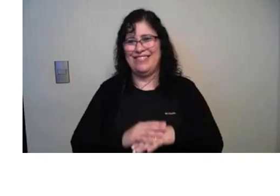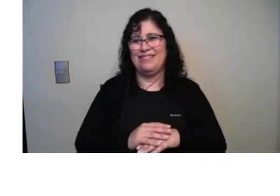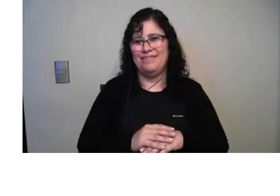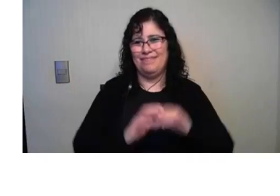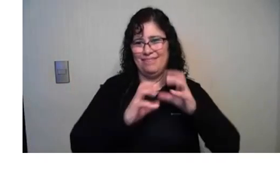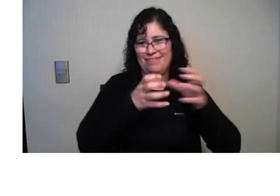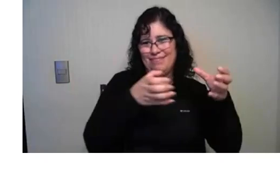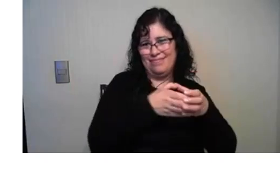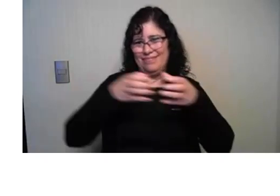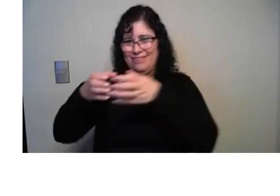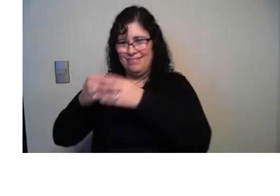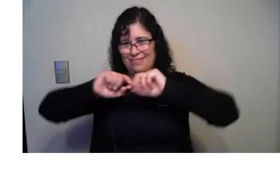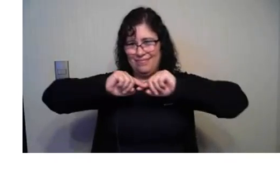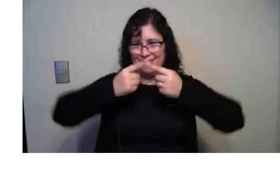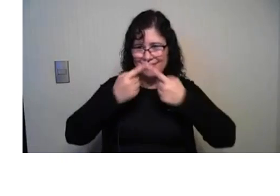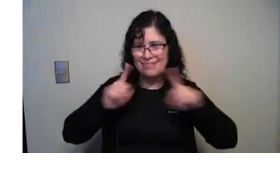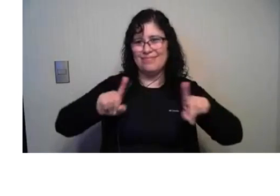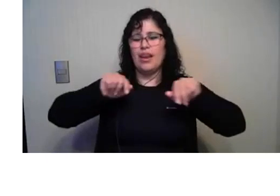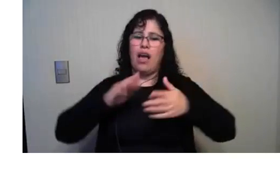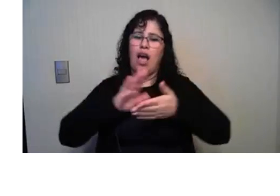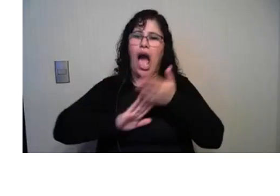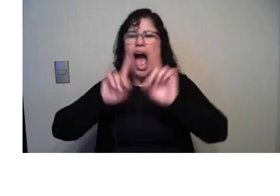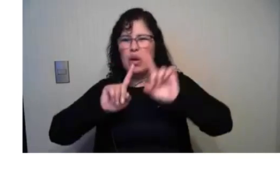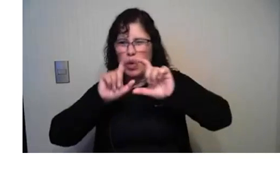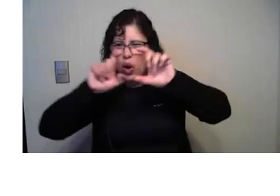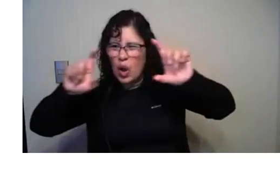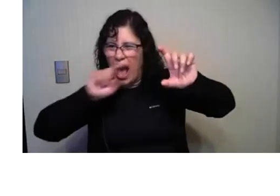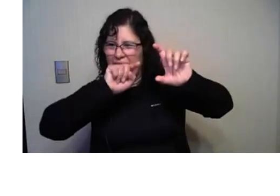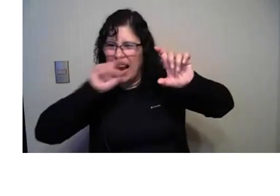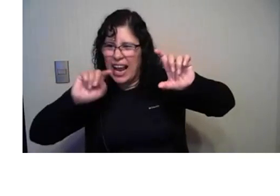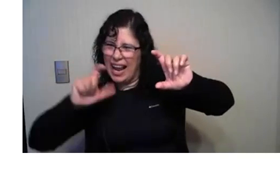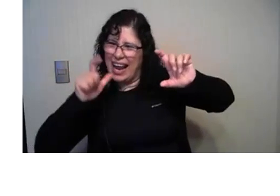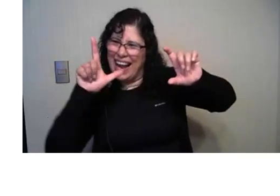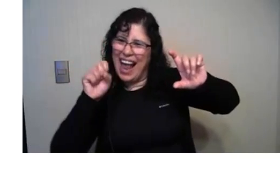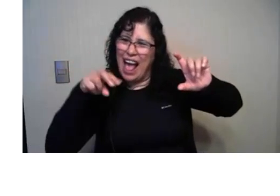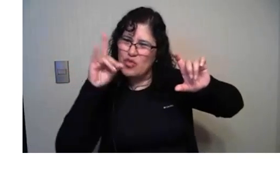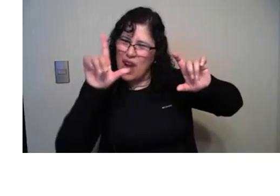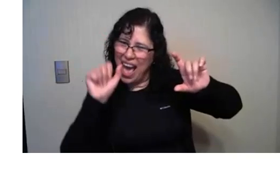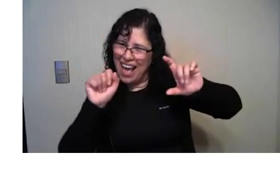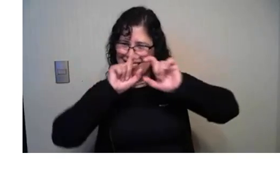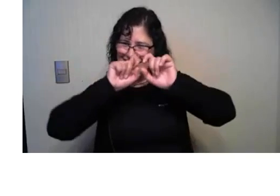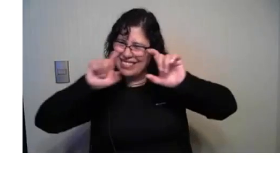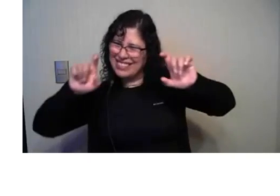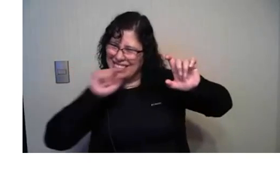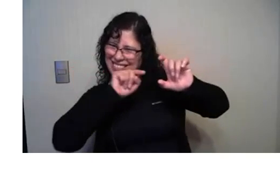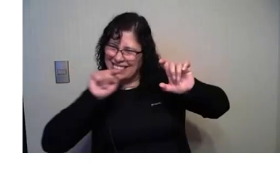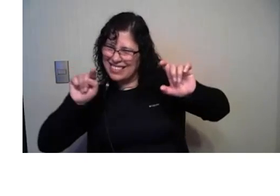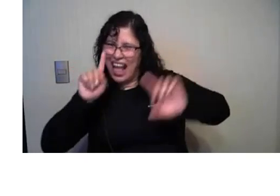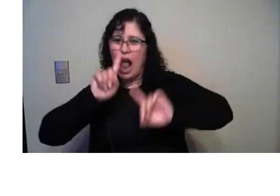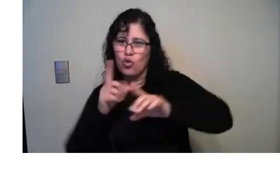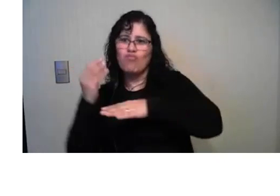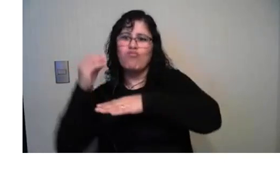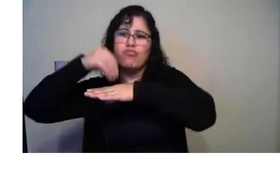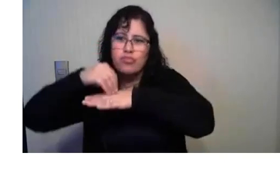Y que está ubicado, ¿cierto?, en ciertas glándulas en el músculo cardíaco. Y estos son los efectores, digamos, que van a provocar